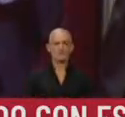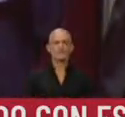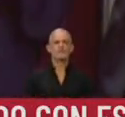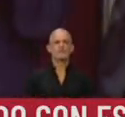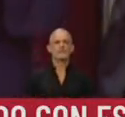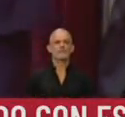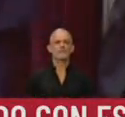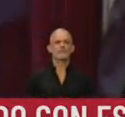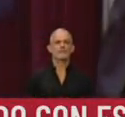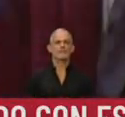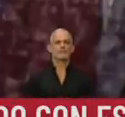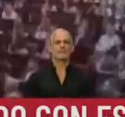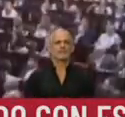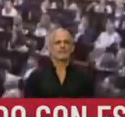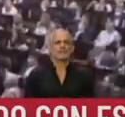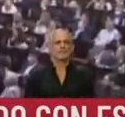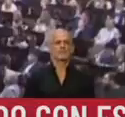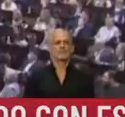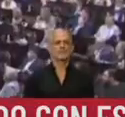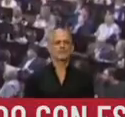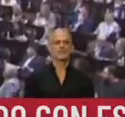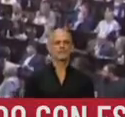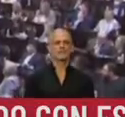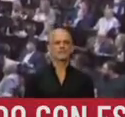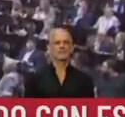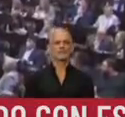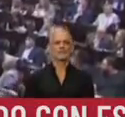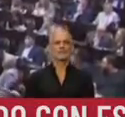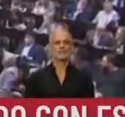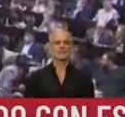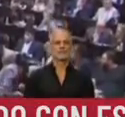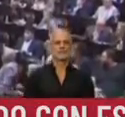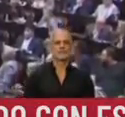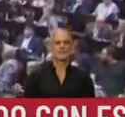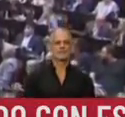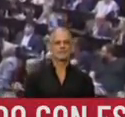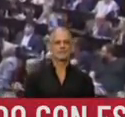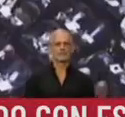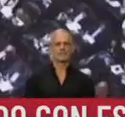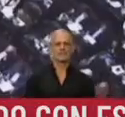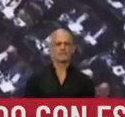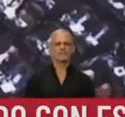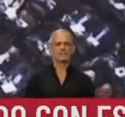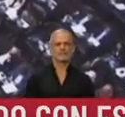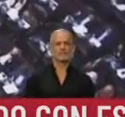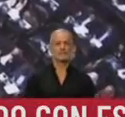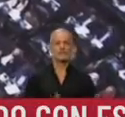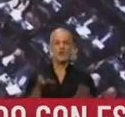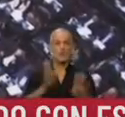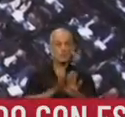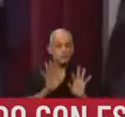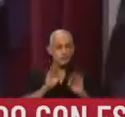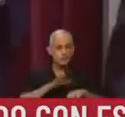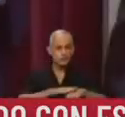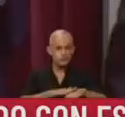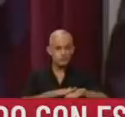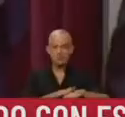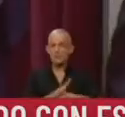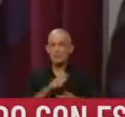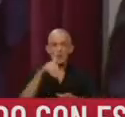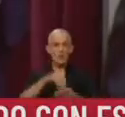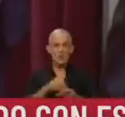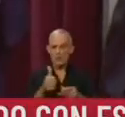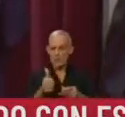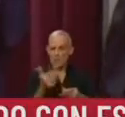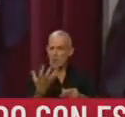presupuesto para reverlo, para ver si encontraba una base de acuerdo. Nosotros lo íbamos a acompañar, adelantamos que lo íbamos a